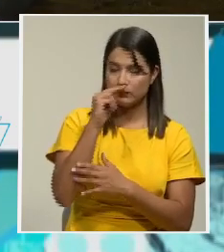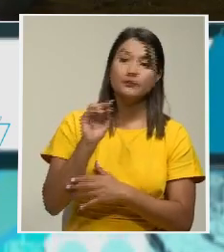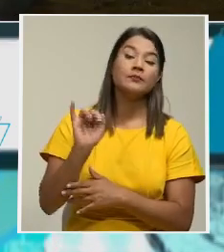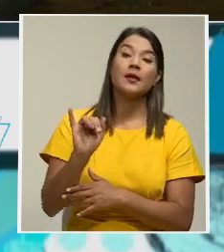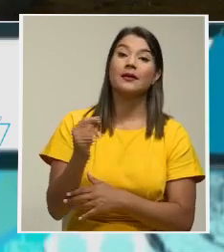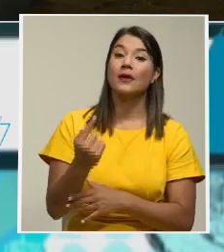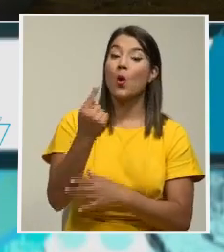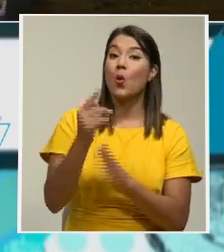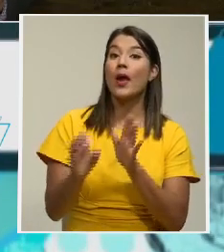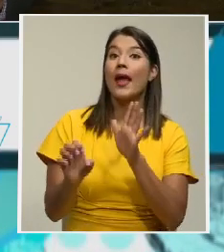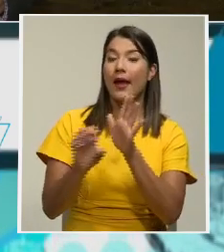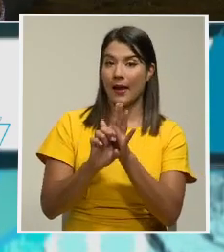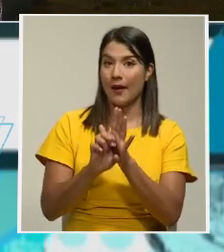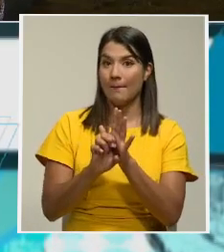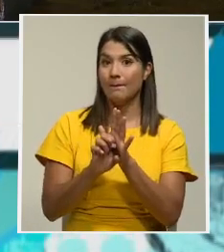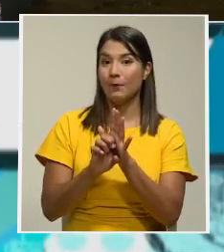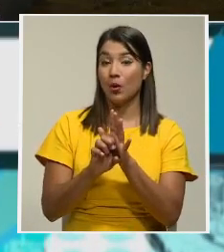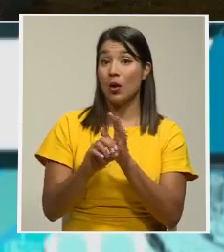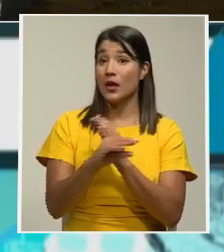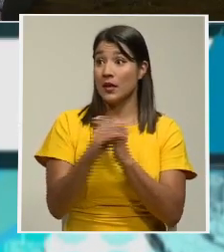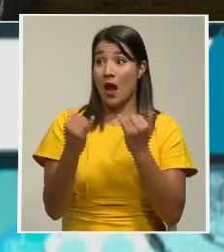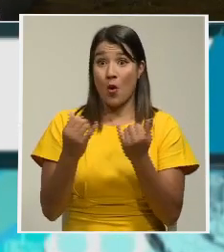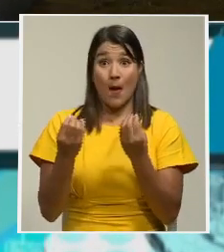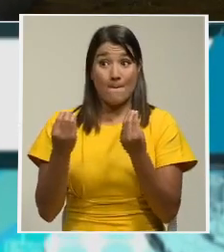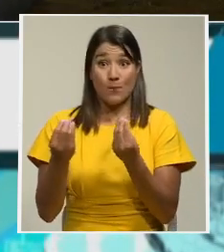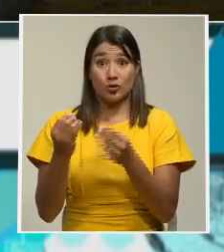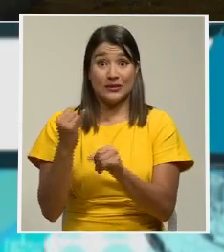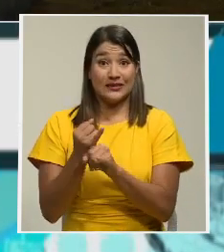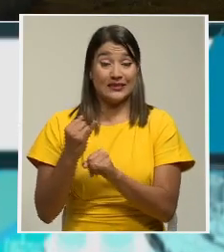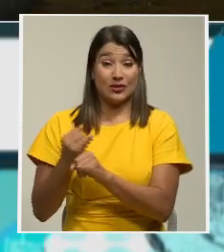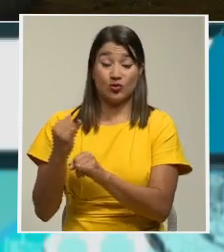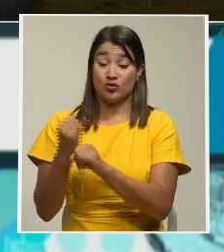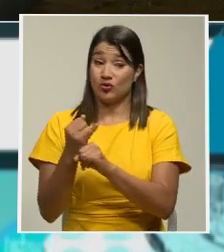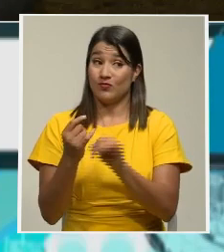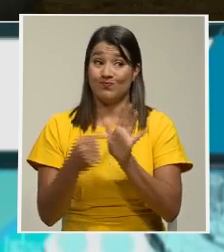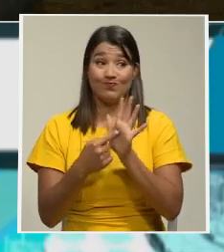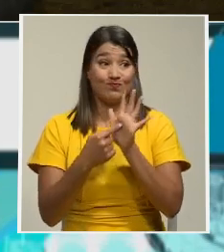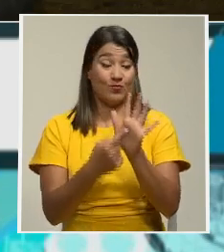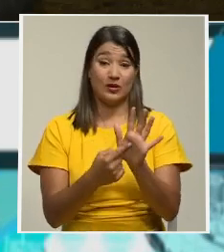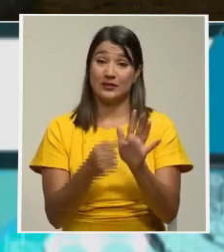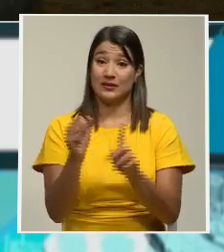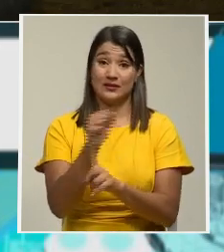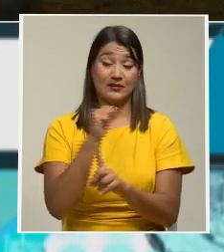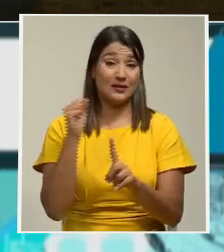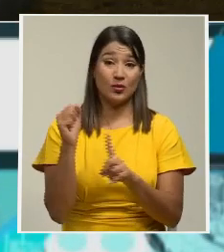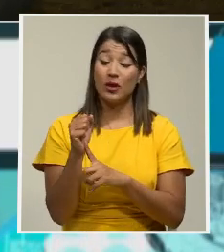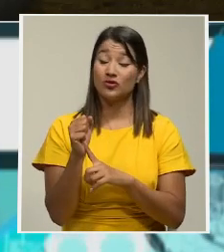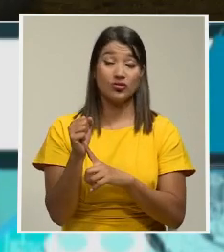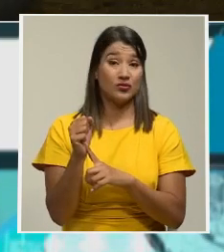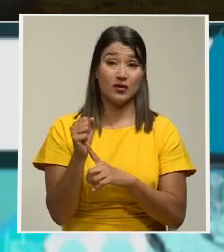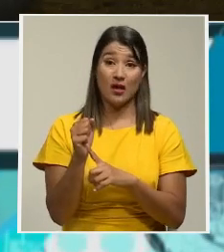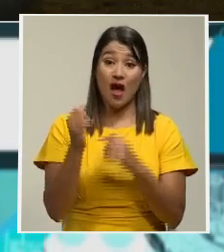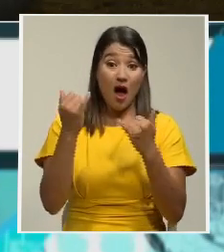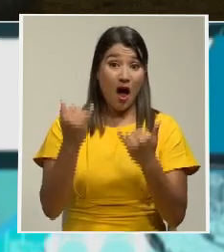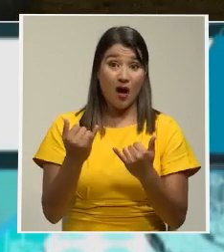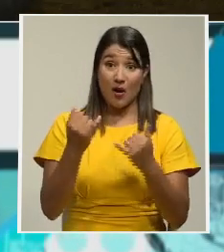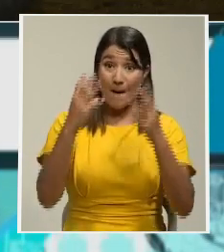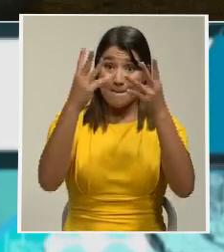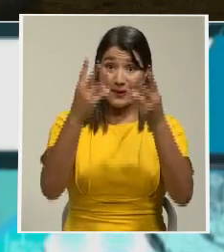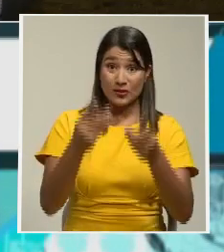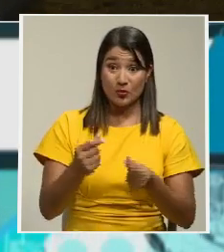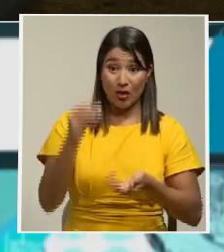casos de muchas instituciones que están planteando esta situación donde los recortes les están